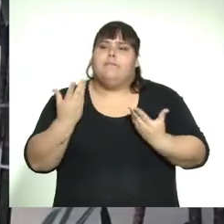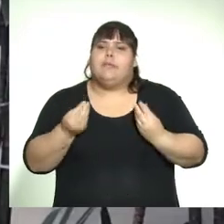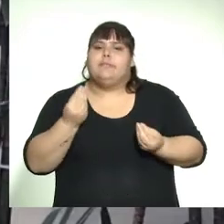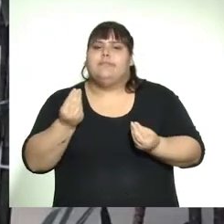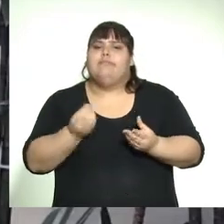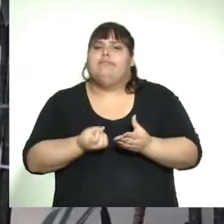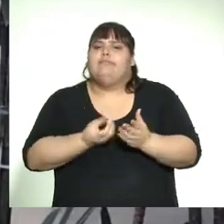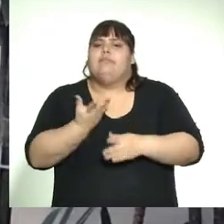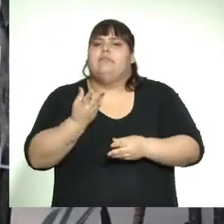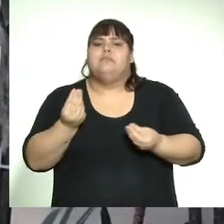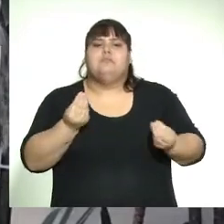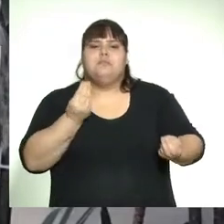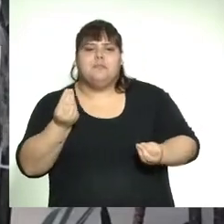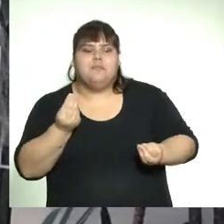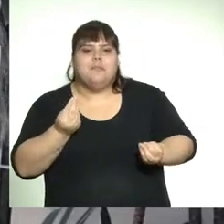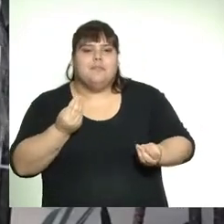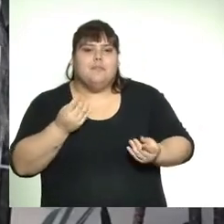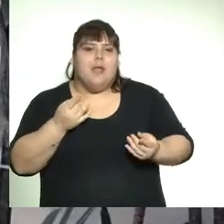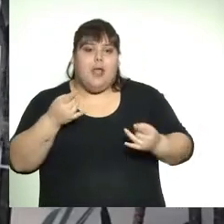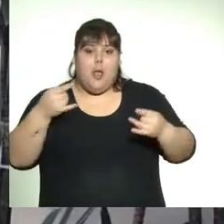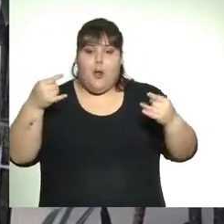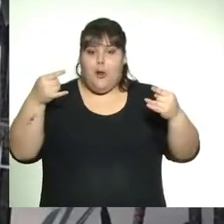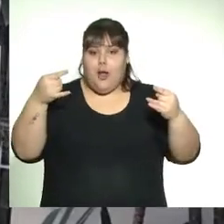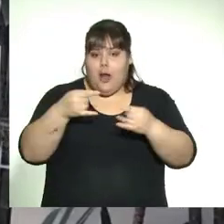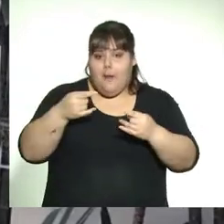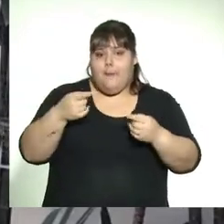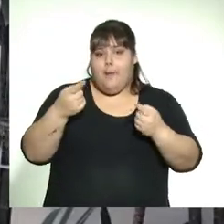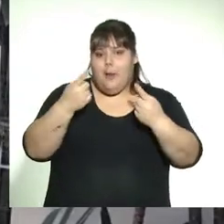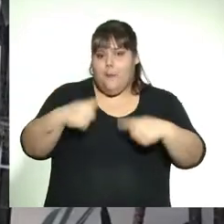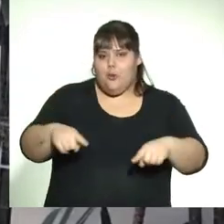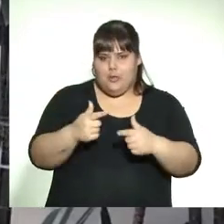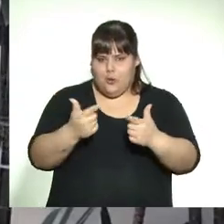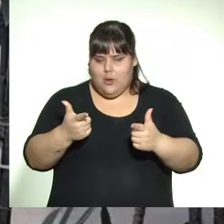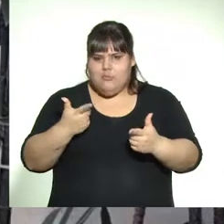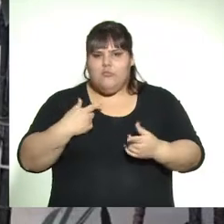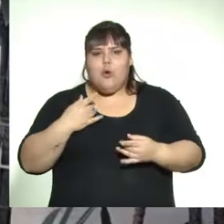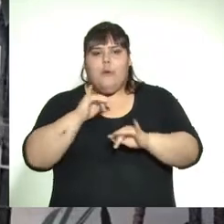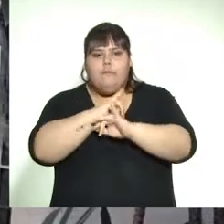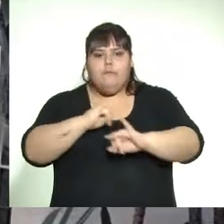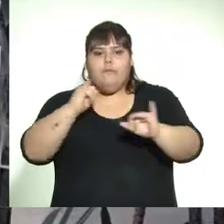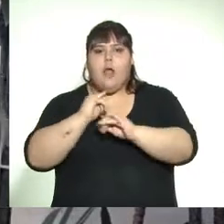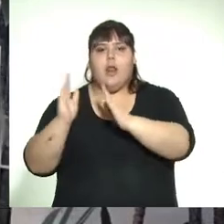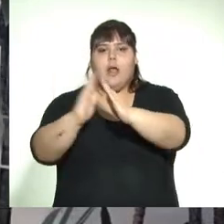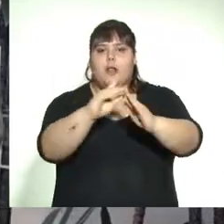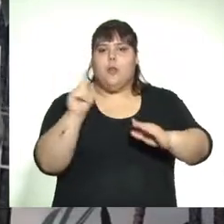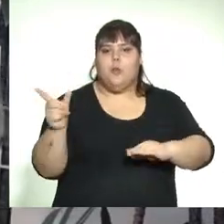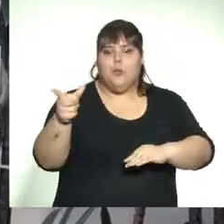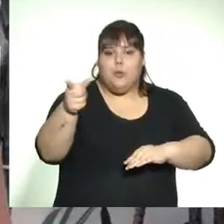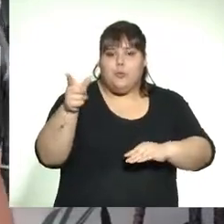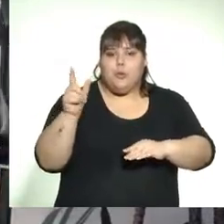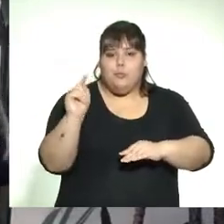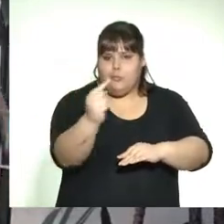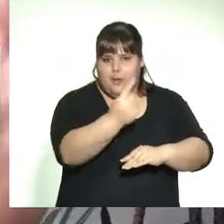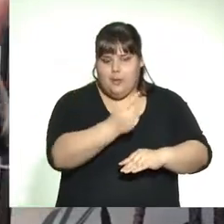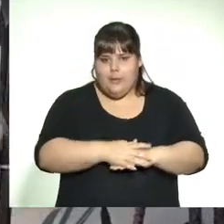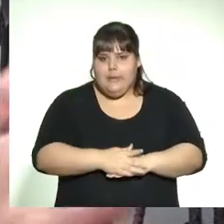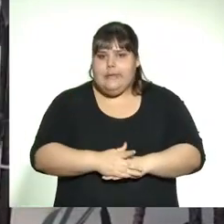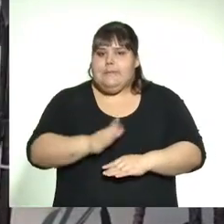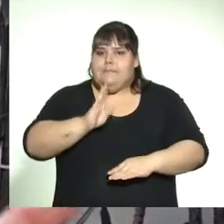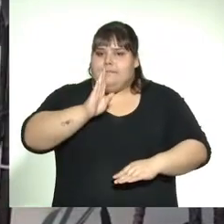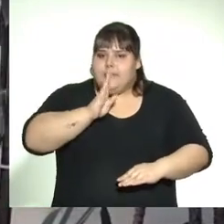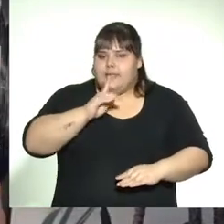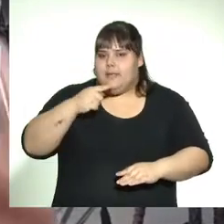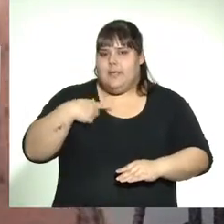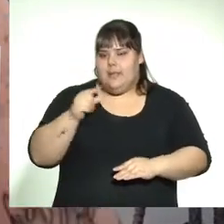sale de este rap a capela y a seguir siempre colaborando con lo que es llevar información y educación a la casa de ustedes. Paciencia, que